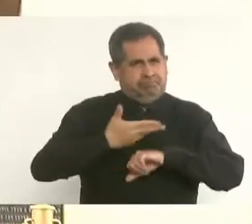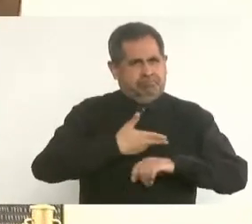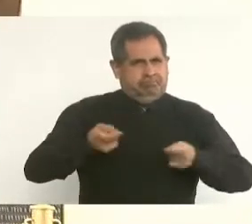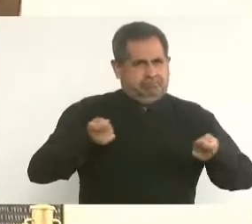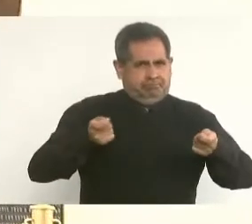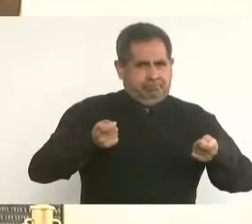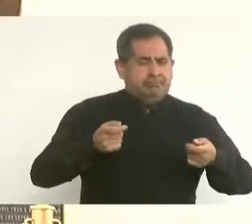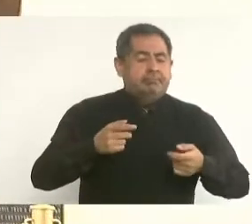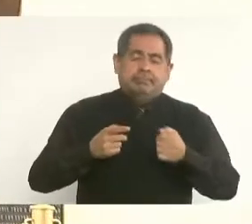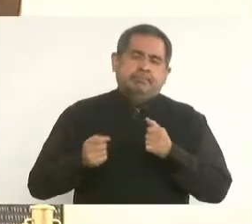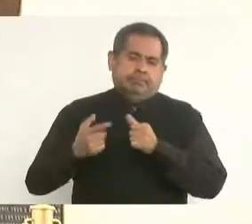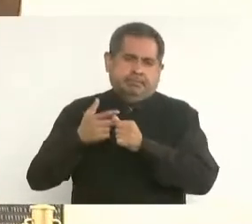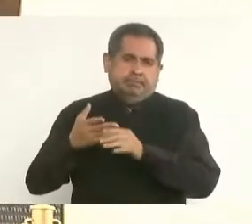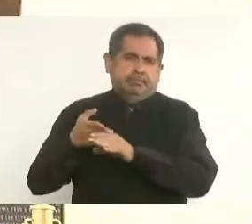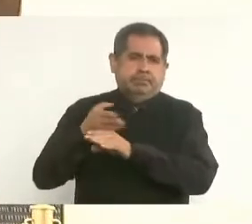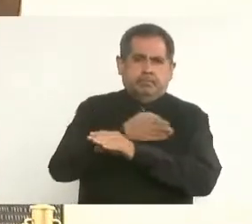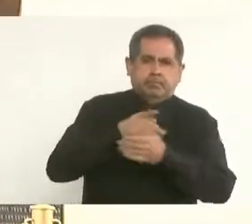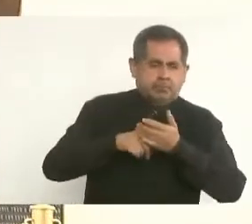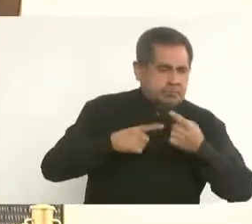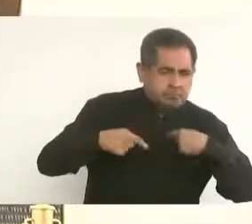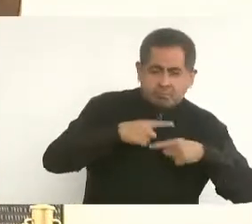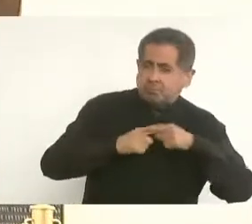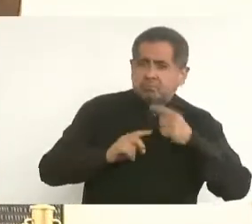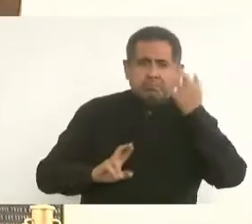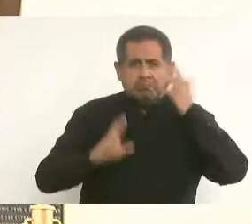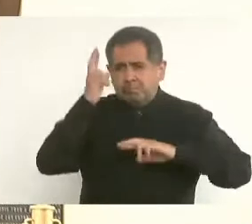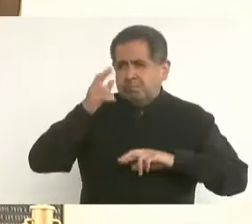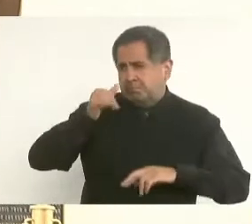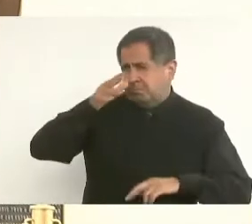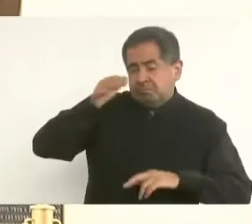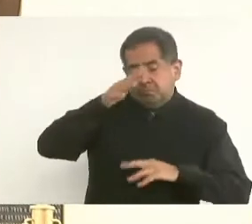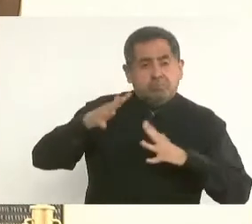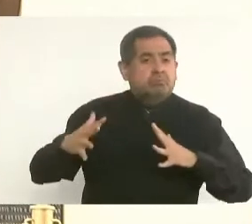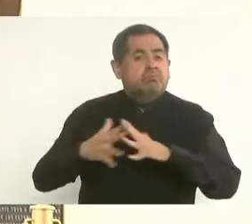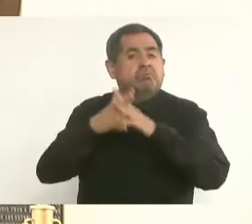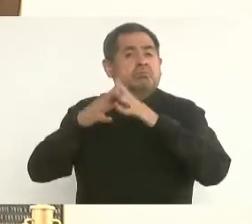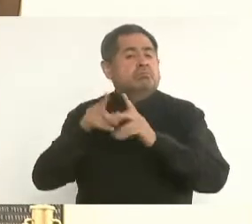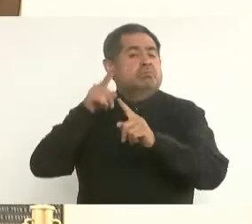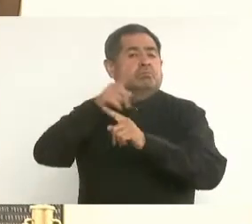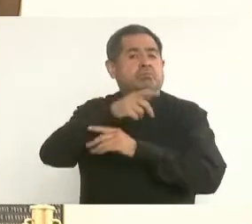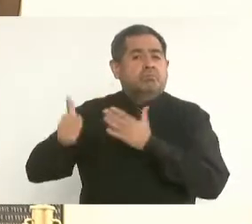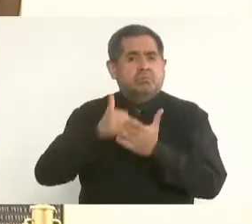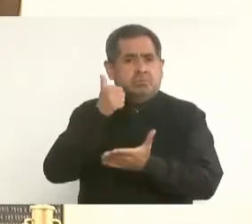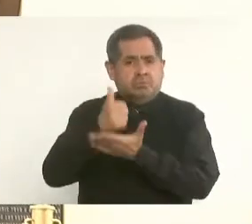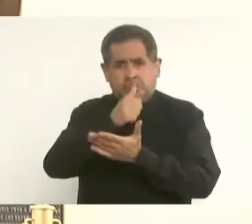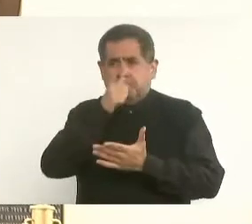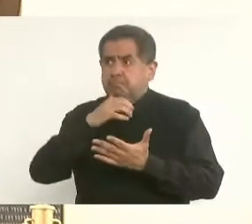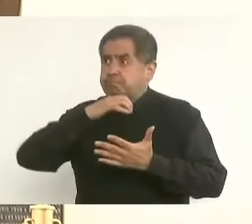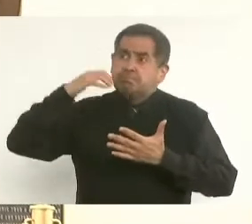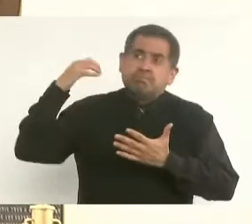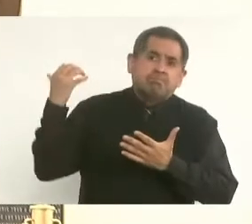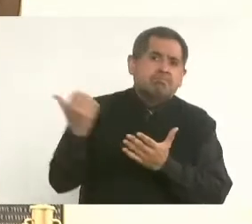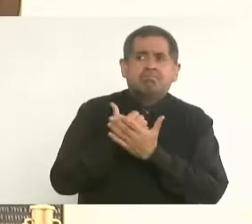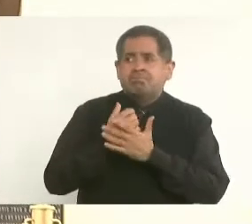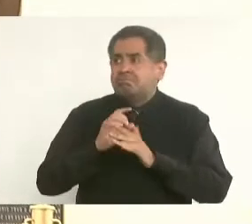de que triunfó el movimiento revolucionario en la batalla de Ciudad Juárez,